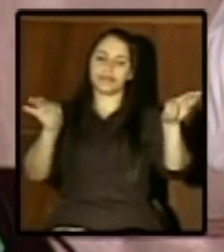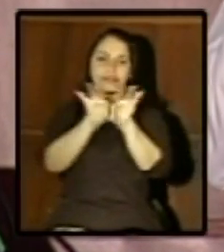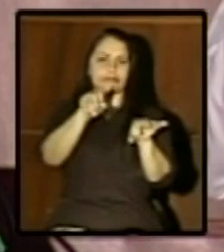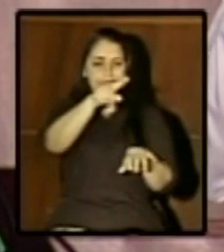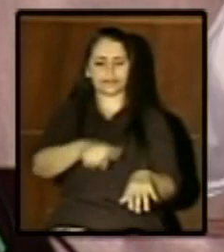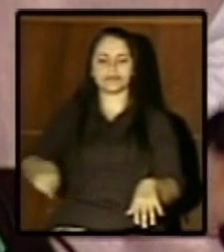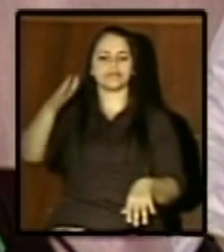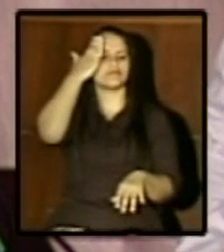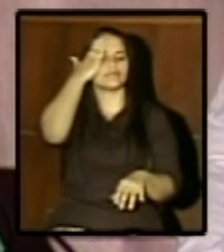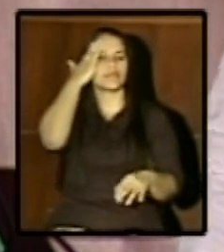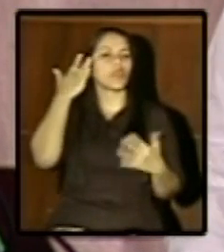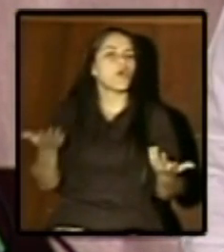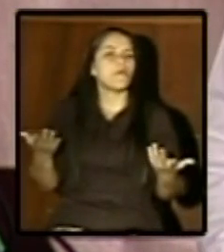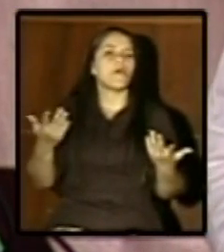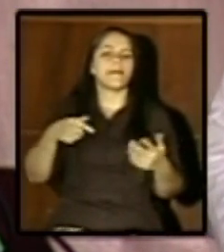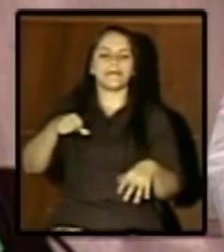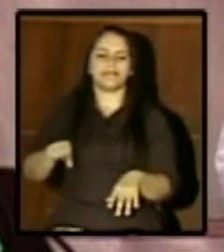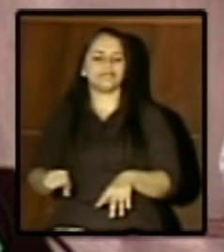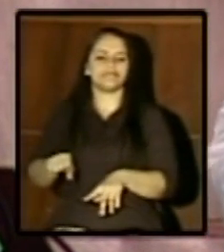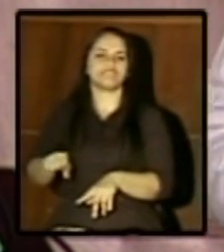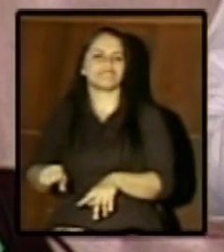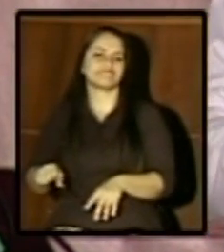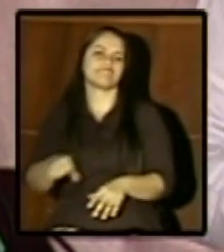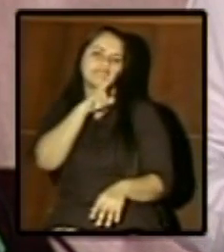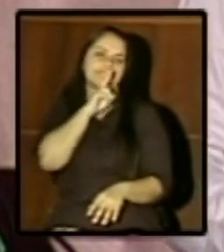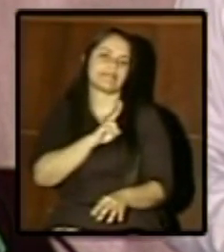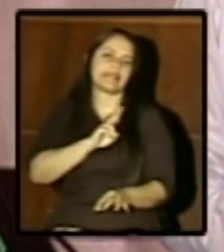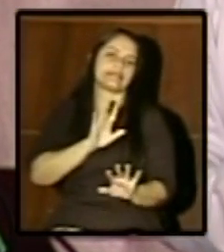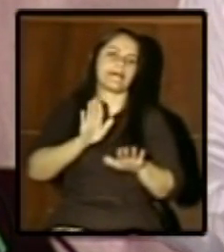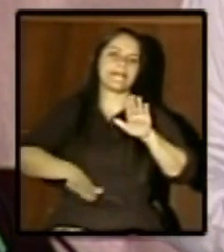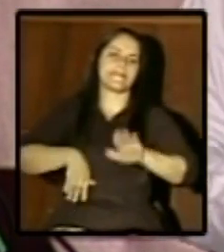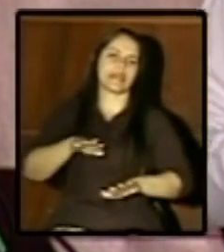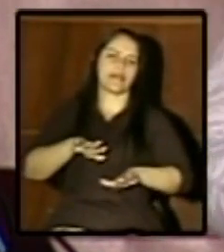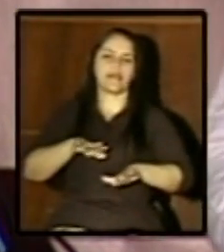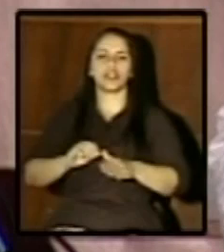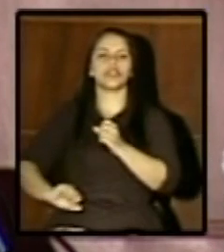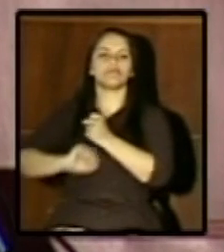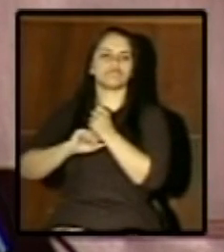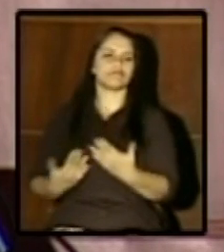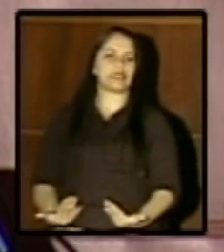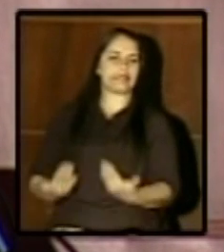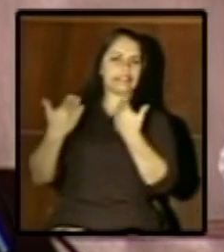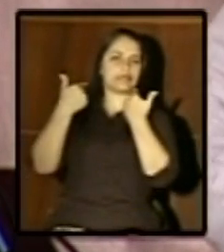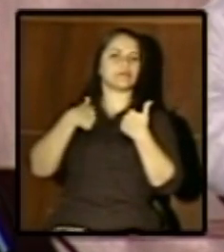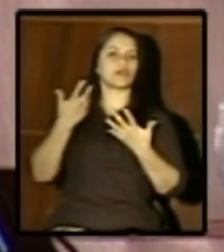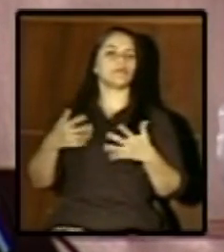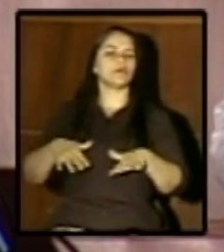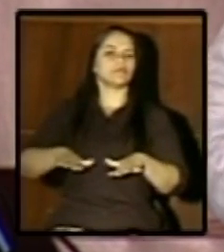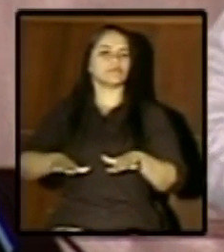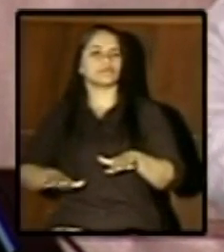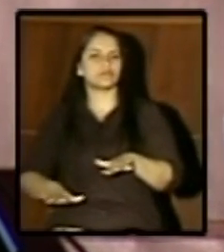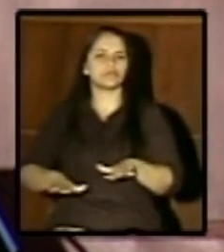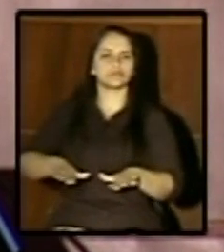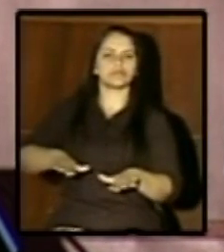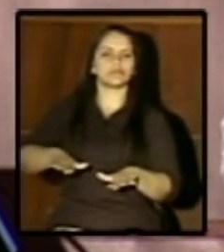estoy muy viejito, pues, ¿cierto? Pero tomemos en cuenta algo, el bastón es como una tercera pierna que yo tengo. Cuando yo doy el